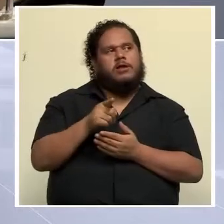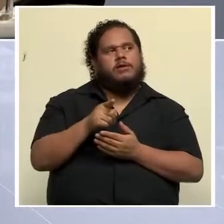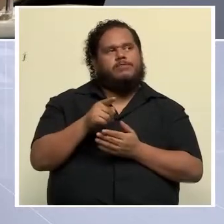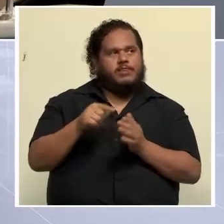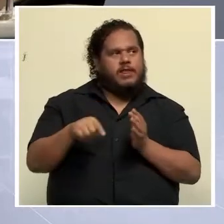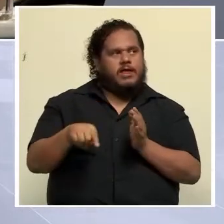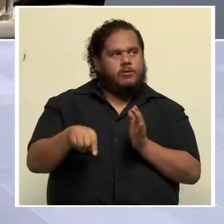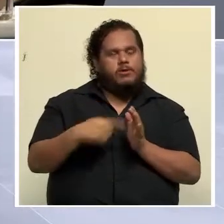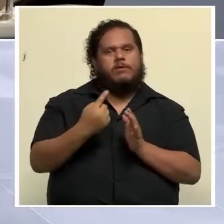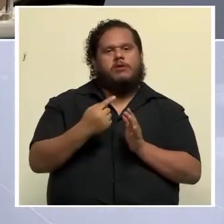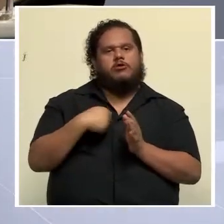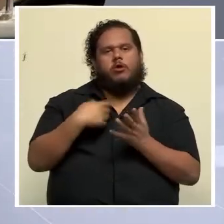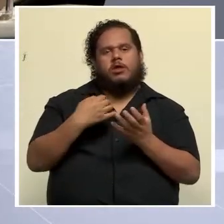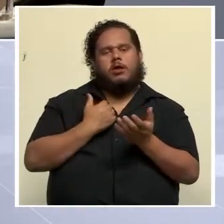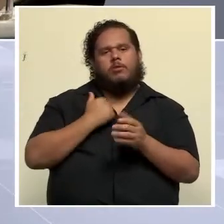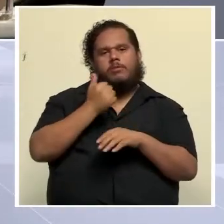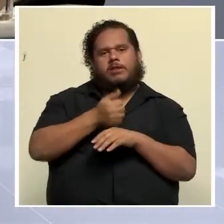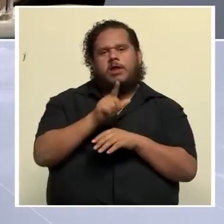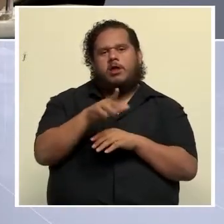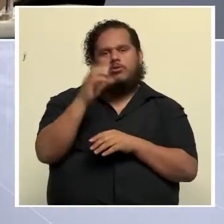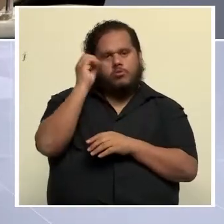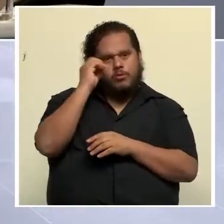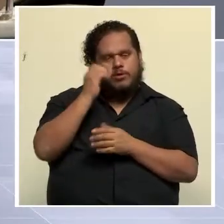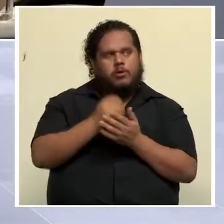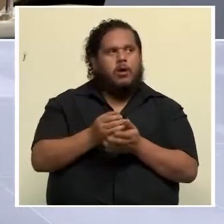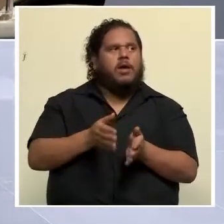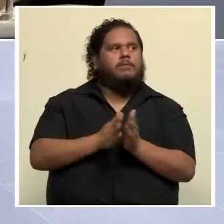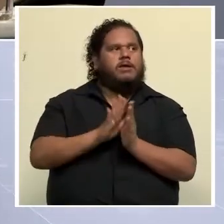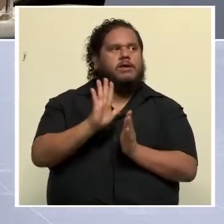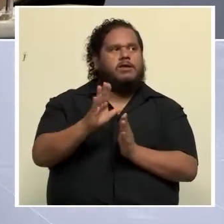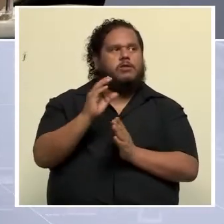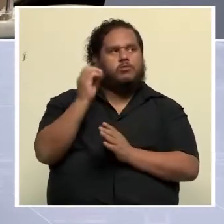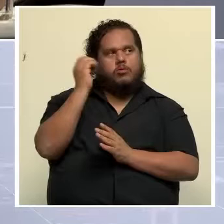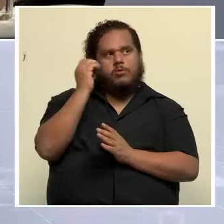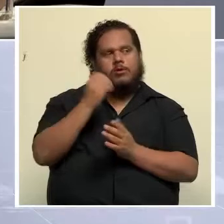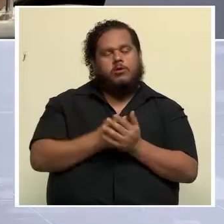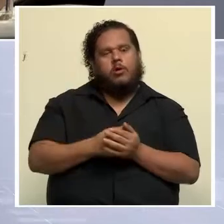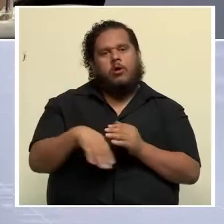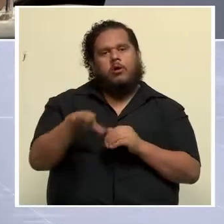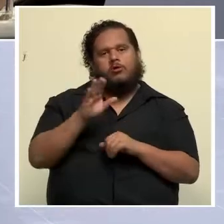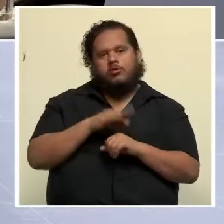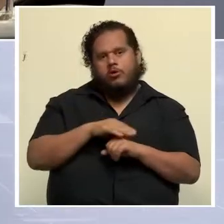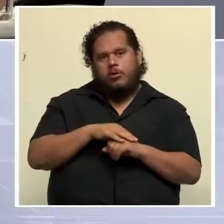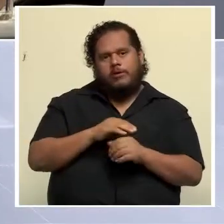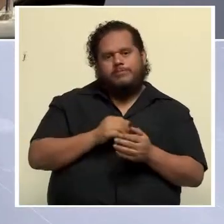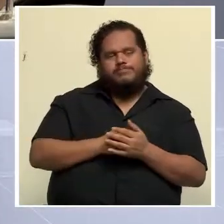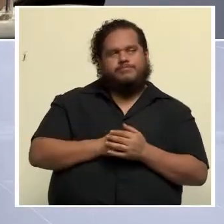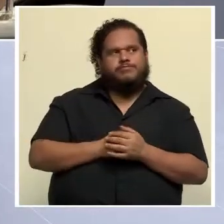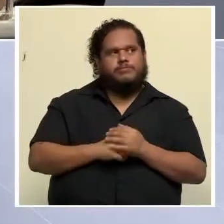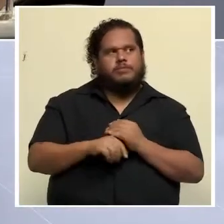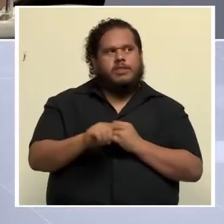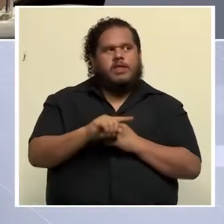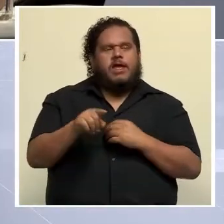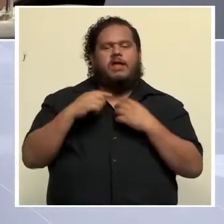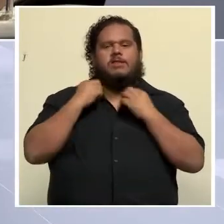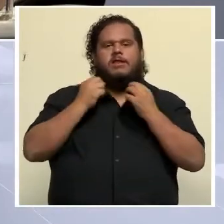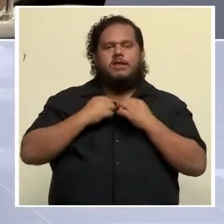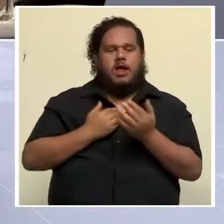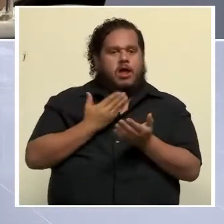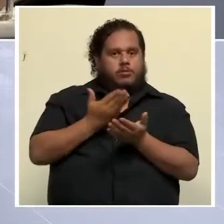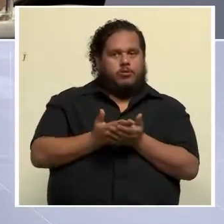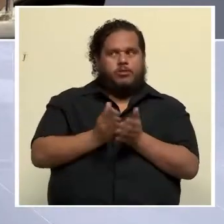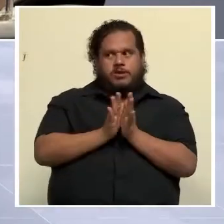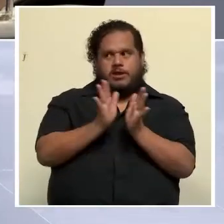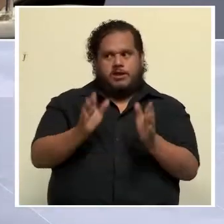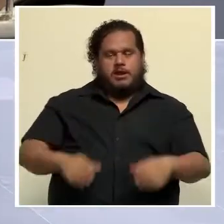quiero tu opinión, pedirte tu opinión respecto de estas propuestas